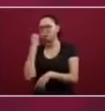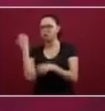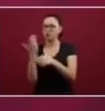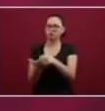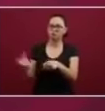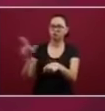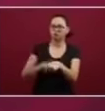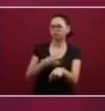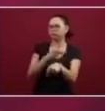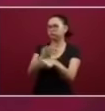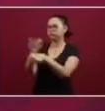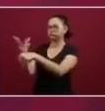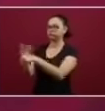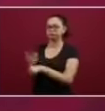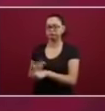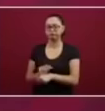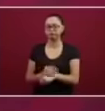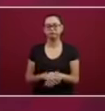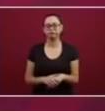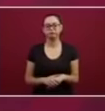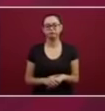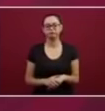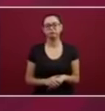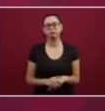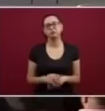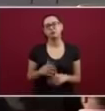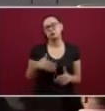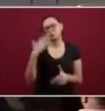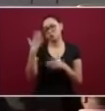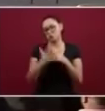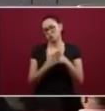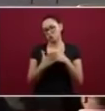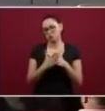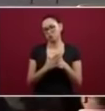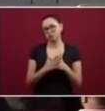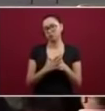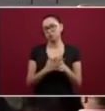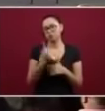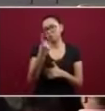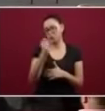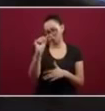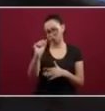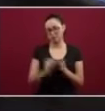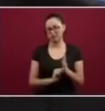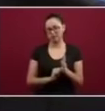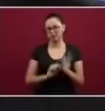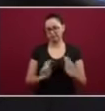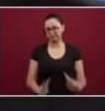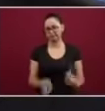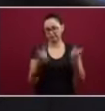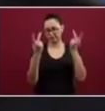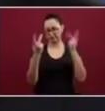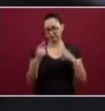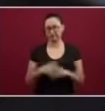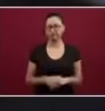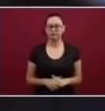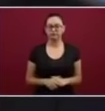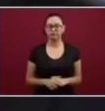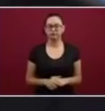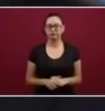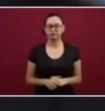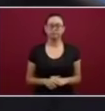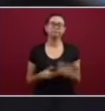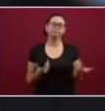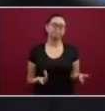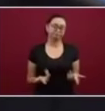la transformación del SAE. No son dos institutos, es el SAE transformado. Ahora, el nombre de,